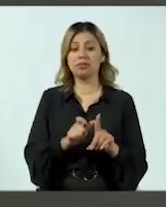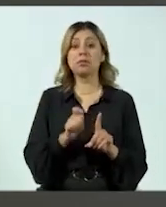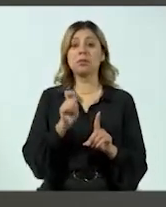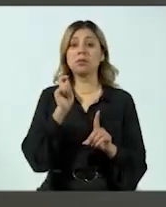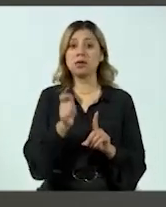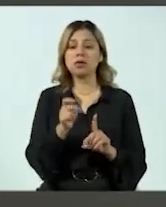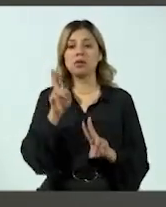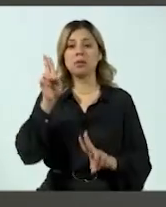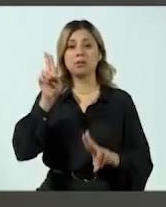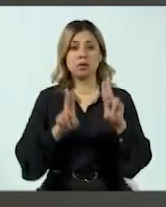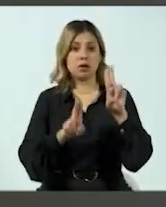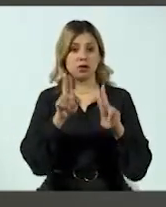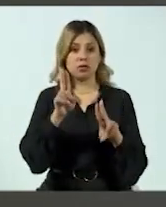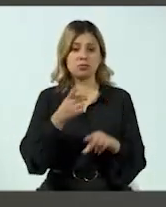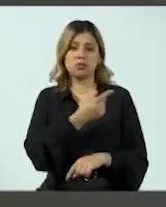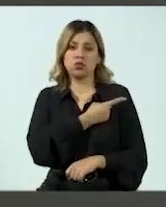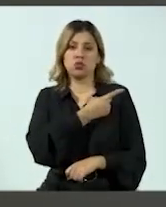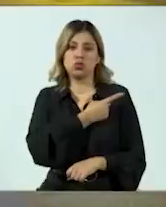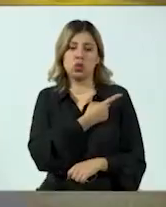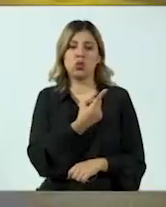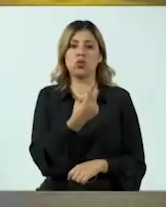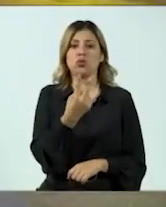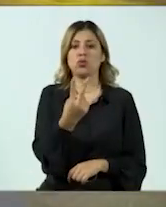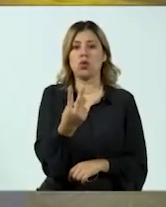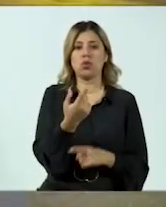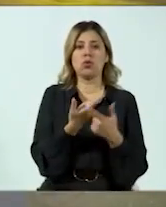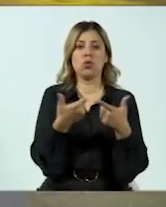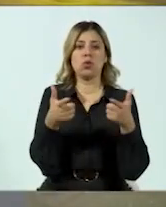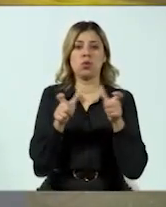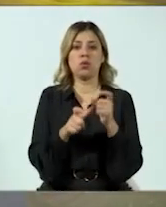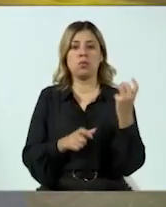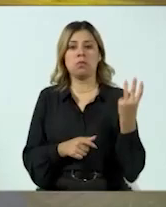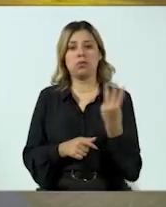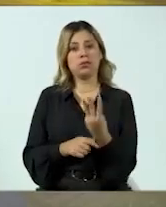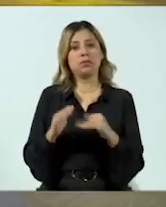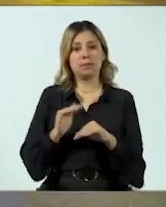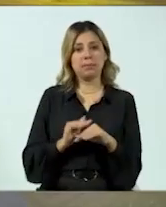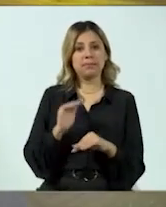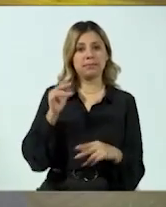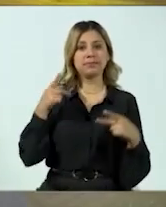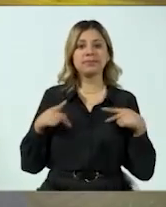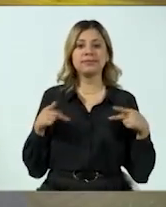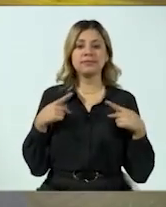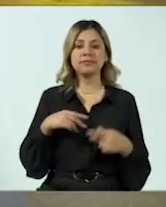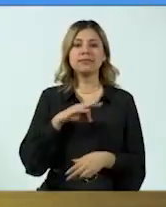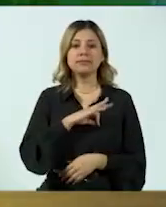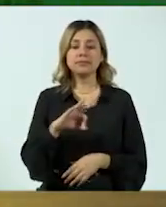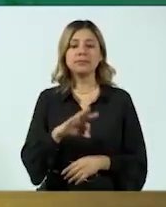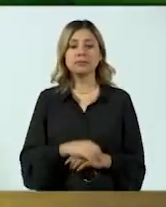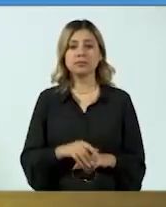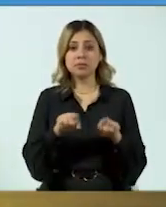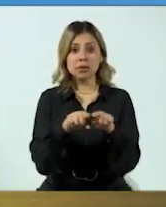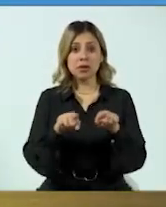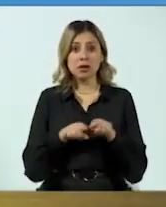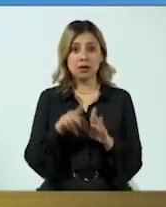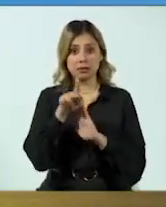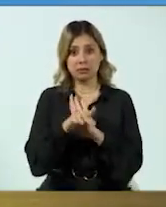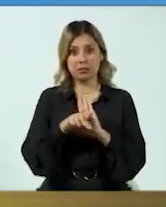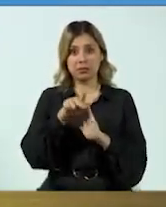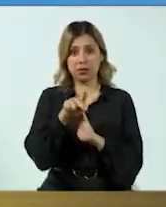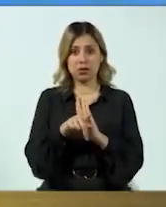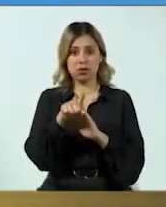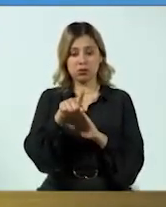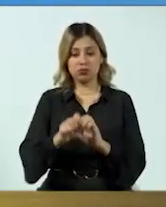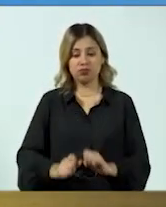pueden participar en solista Dúo o grupo de tres o más y eh justamente el video que que